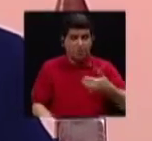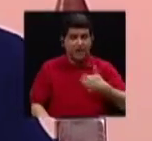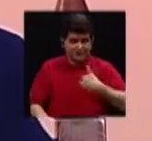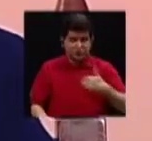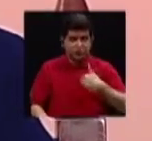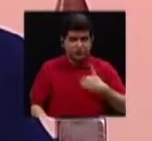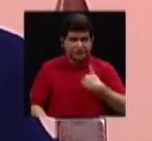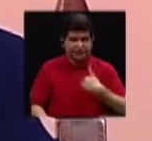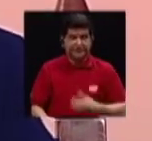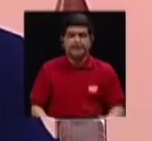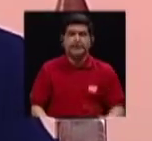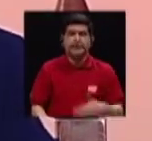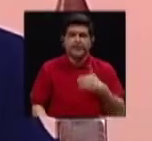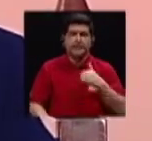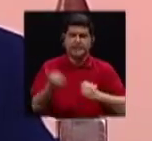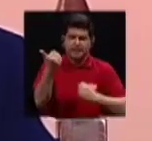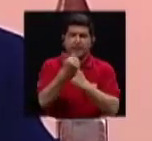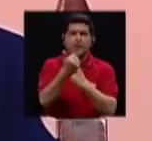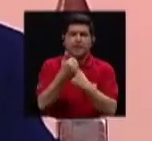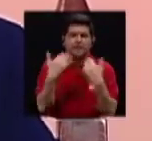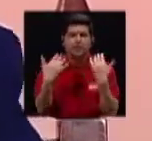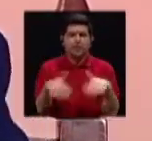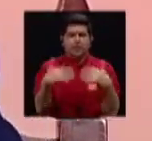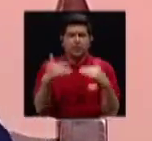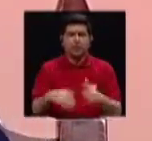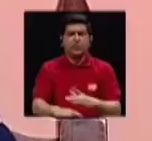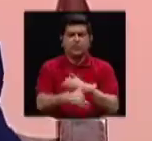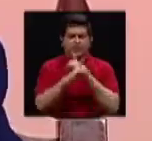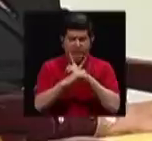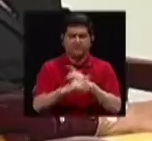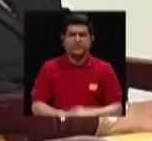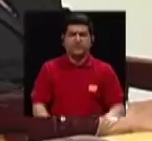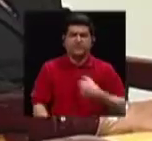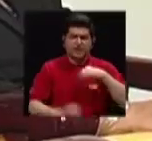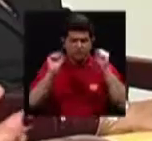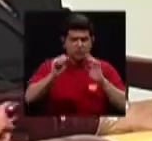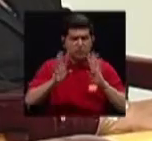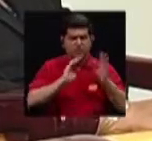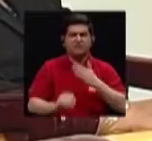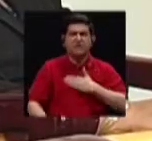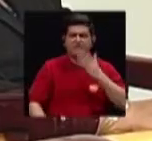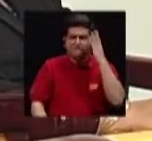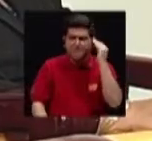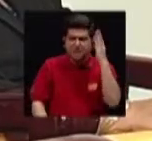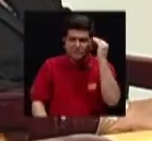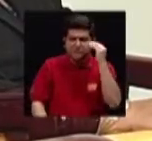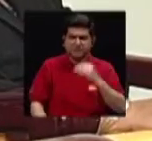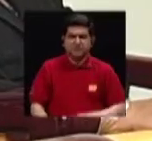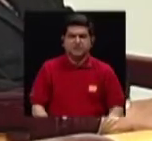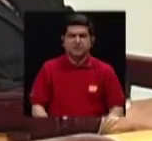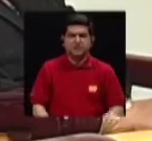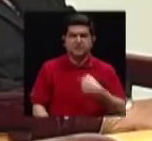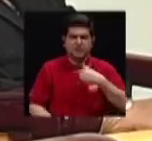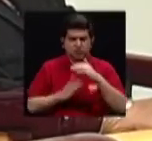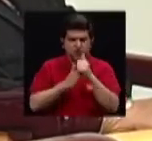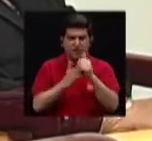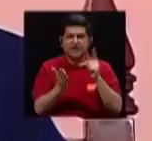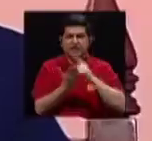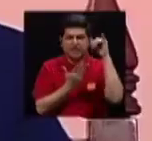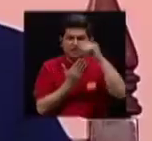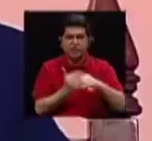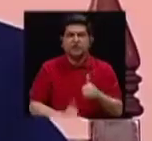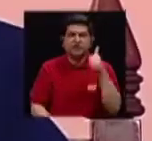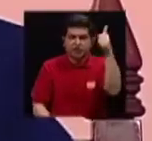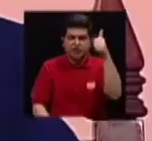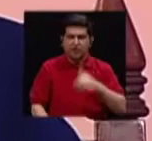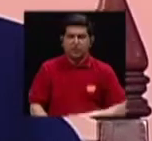hemos contado con un apoyo incondicional de la defensa. Yo puedo hablar de mi experiencia habiendo liderado el proyecto de Alajuela, ¿verdad?